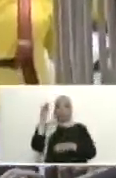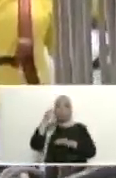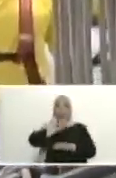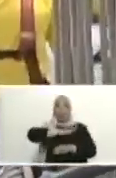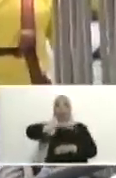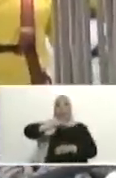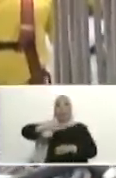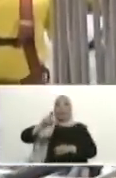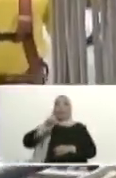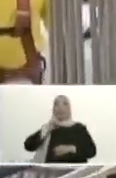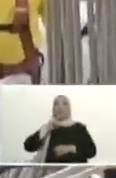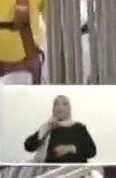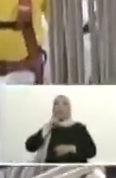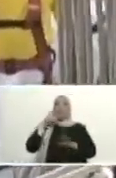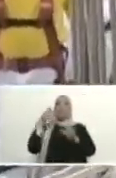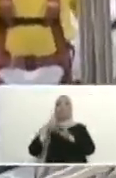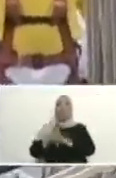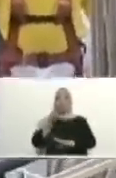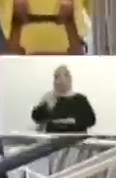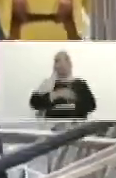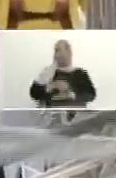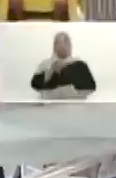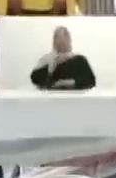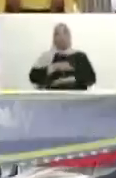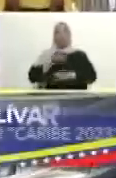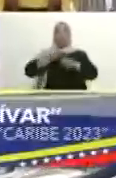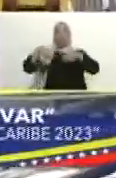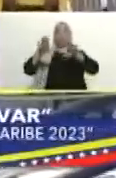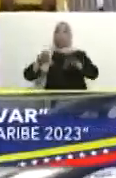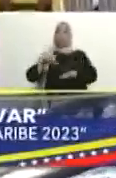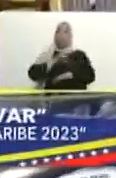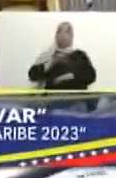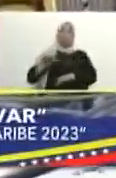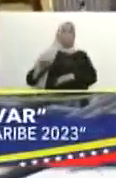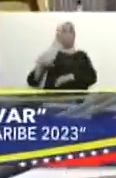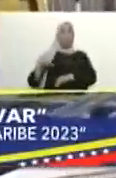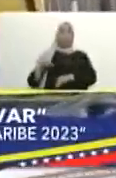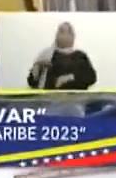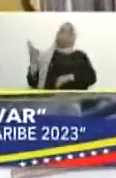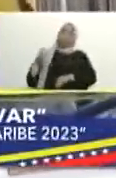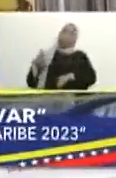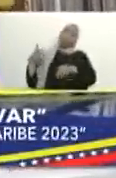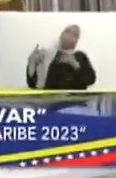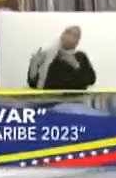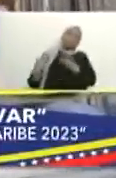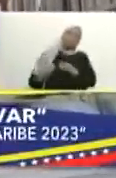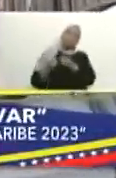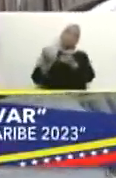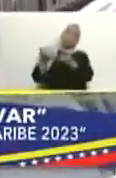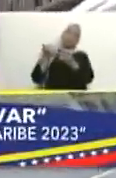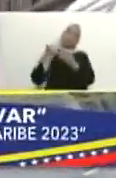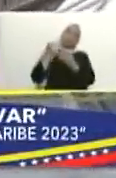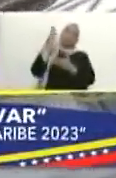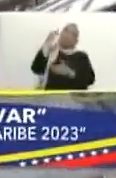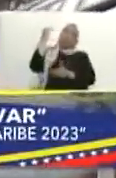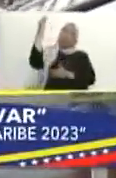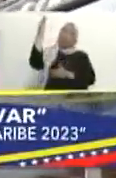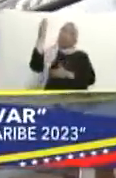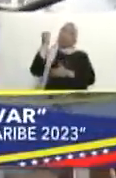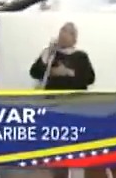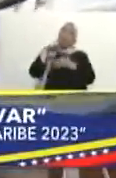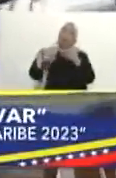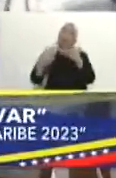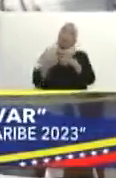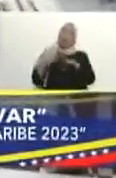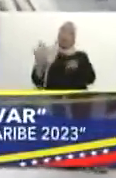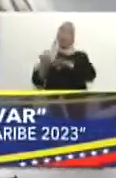presente. Pero sobre todo, Señor, no los dejes solos en el timón, para que con tu ayuda puedan superar todos los